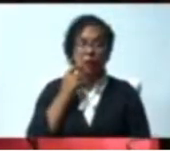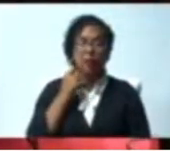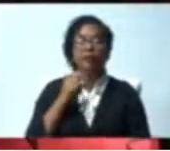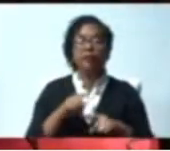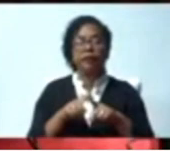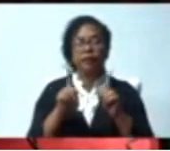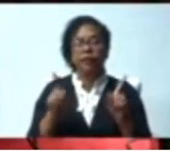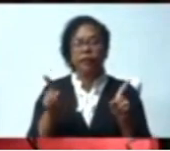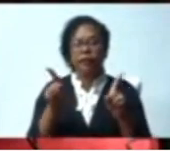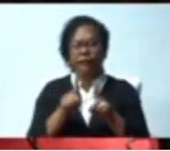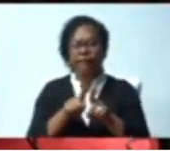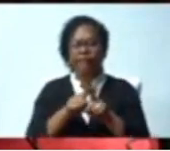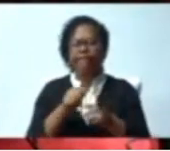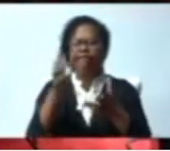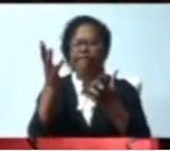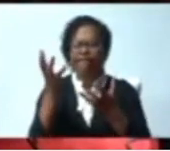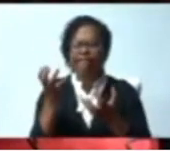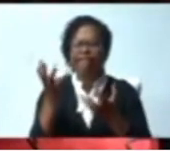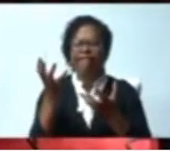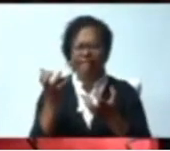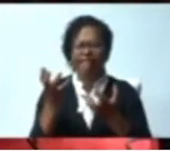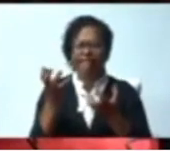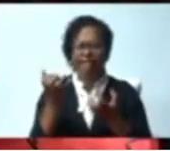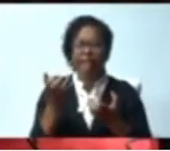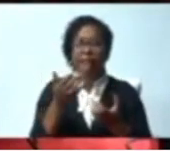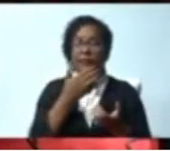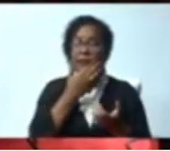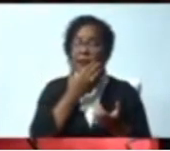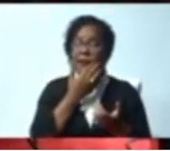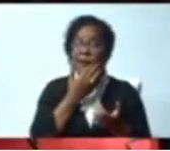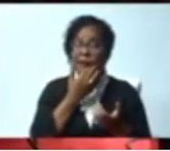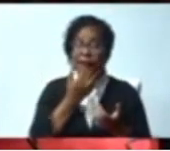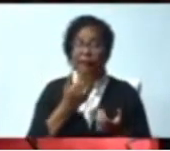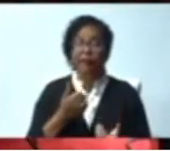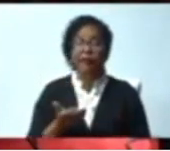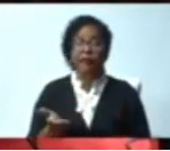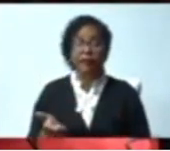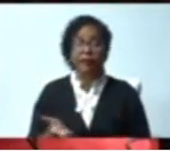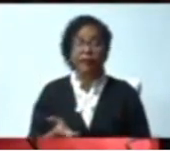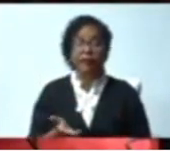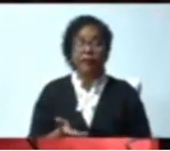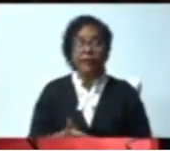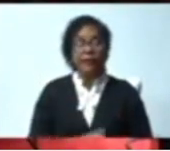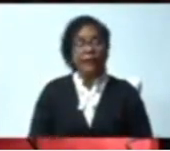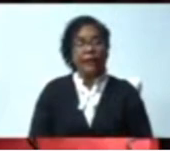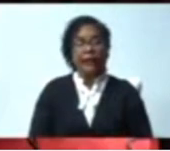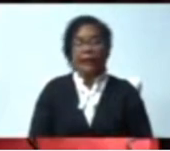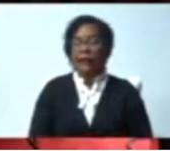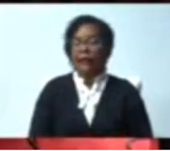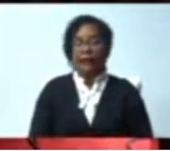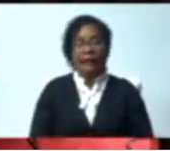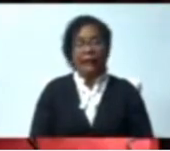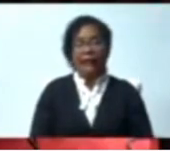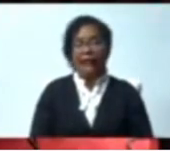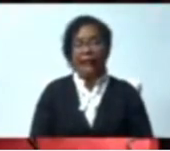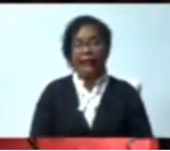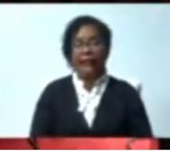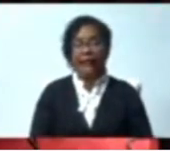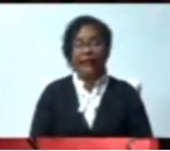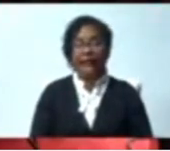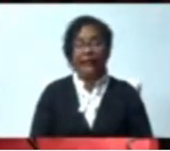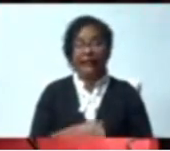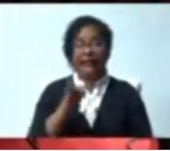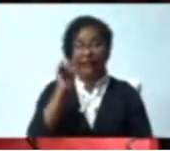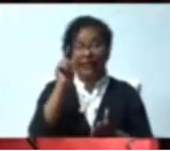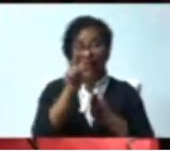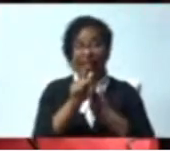reclamamos de que lamentablemente esta ley venga a conocerse en un momento ya donde termina